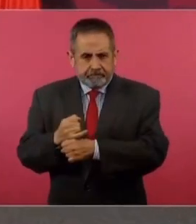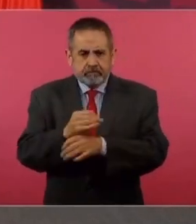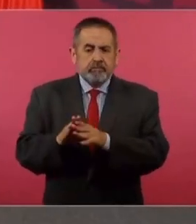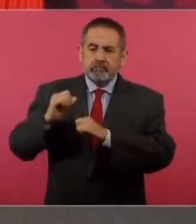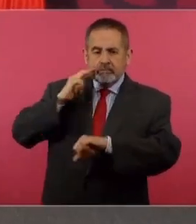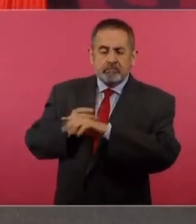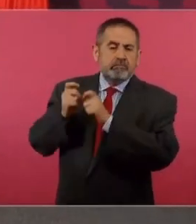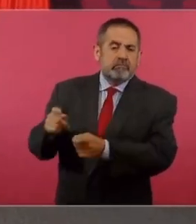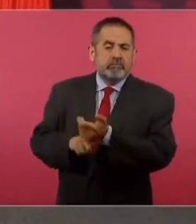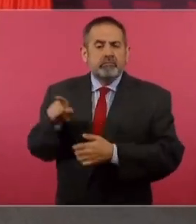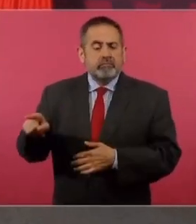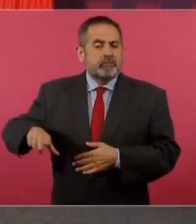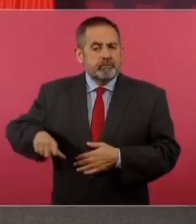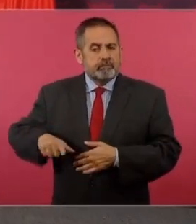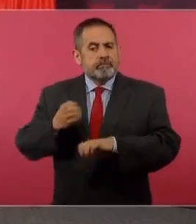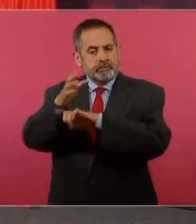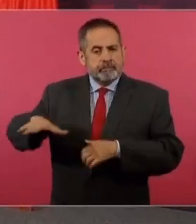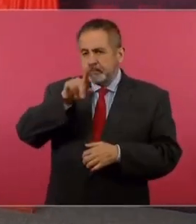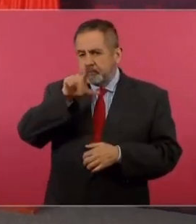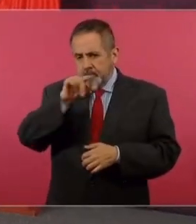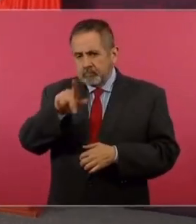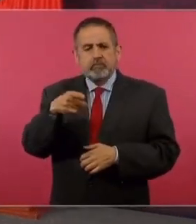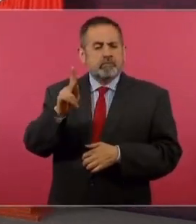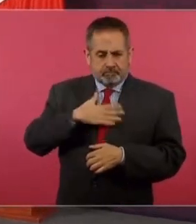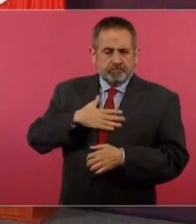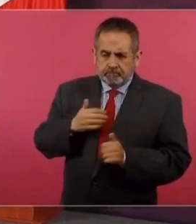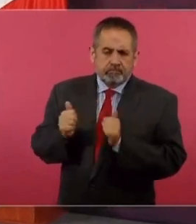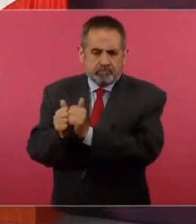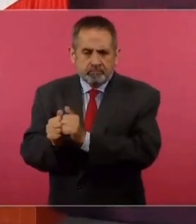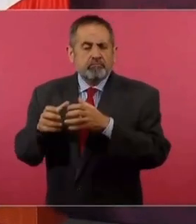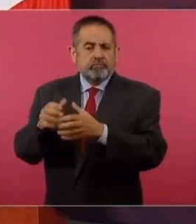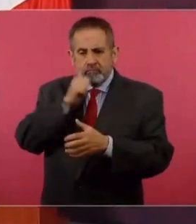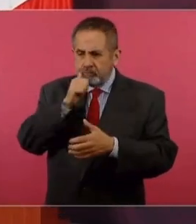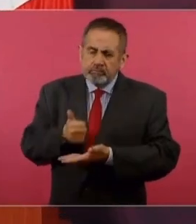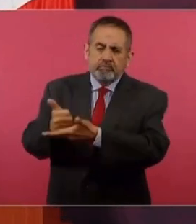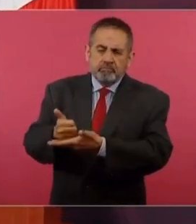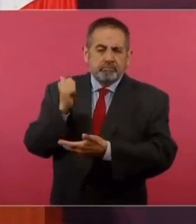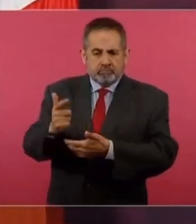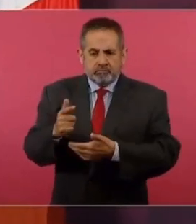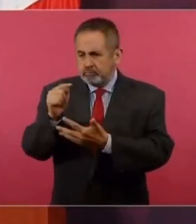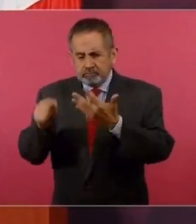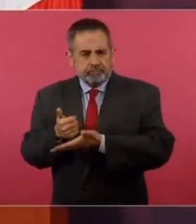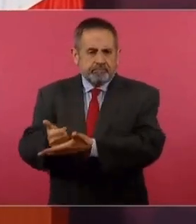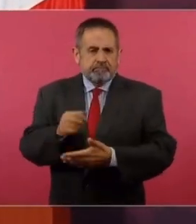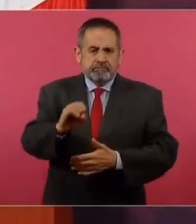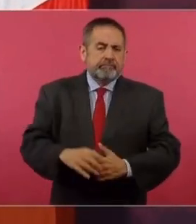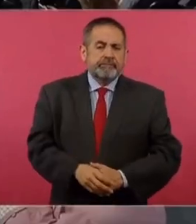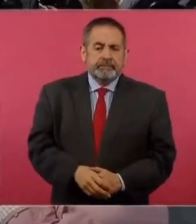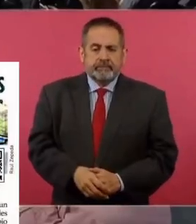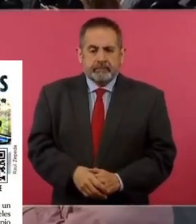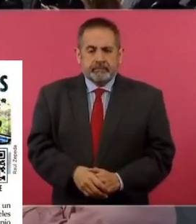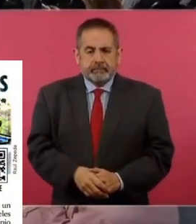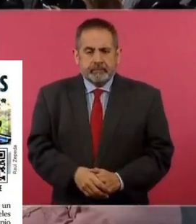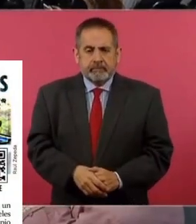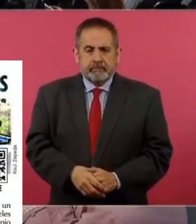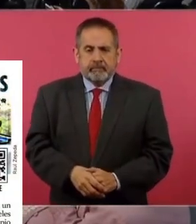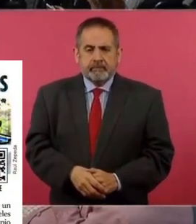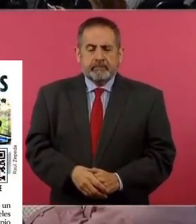está a cargo de el gobierno del Estado de Jalisco pero nosotros siempre ayudamos en todos estos casos